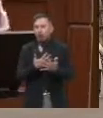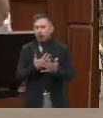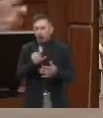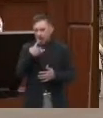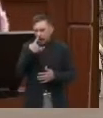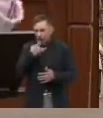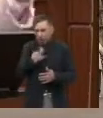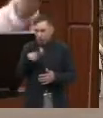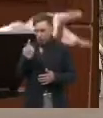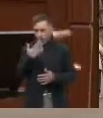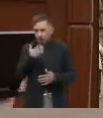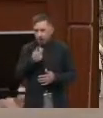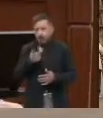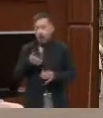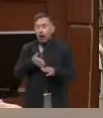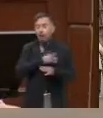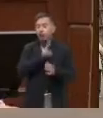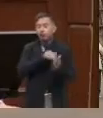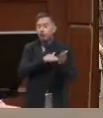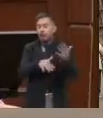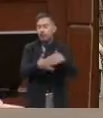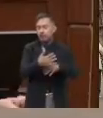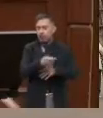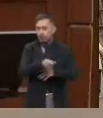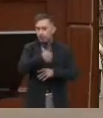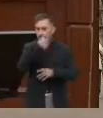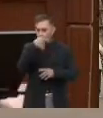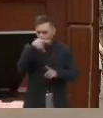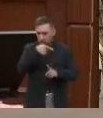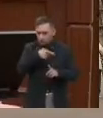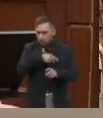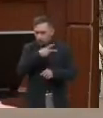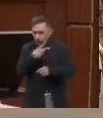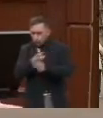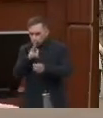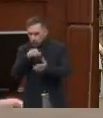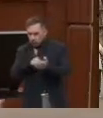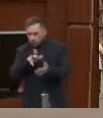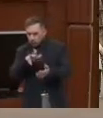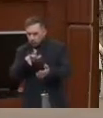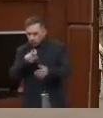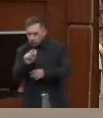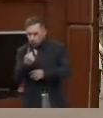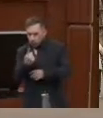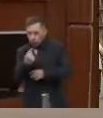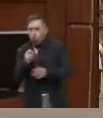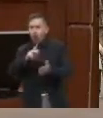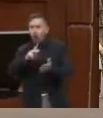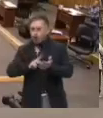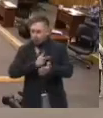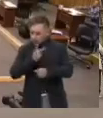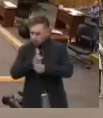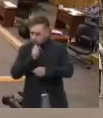Verde en el 2015 y lo vuelve a reiterar en el 2021 con todas las consecuencias. Gracias.